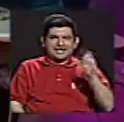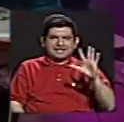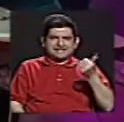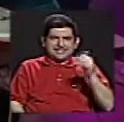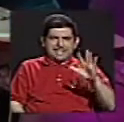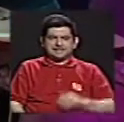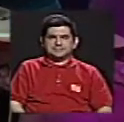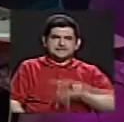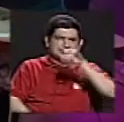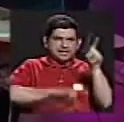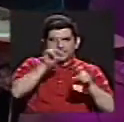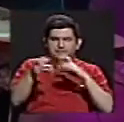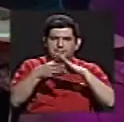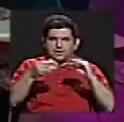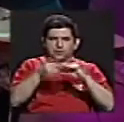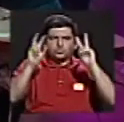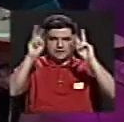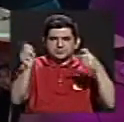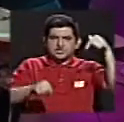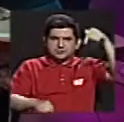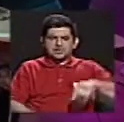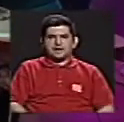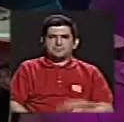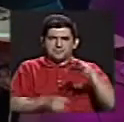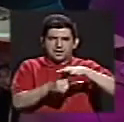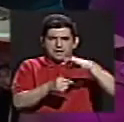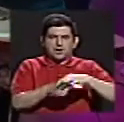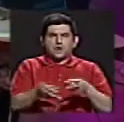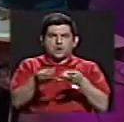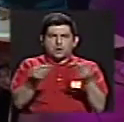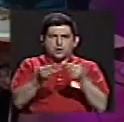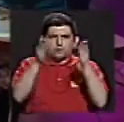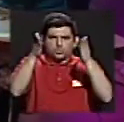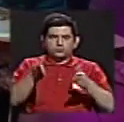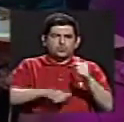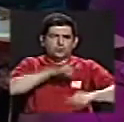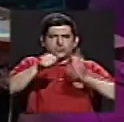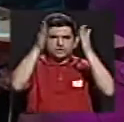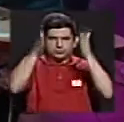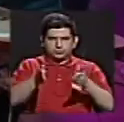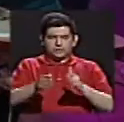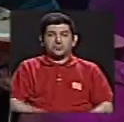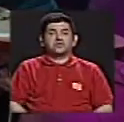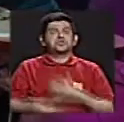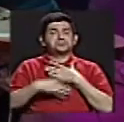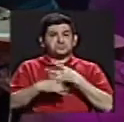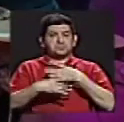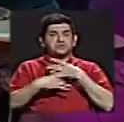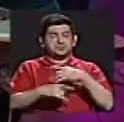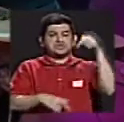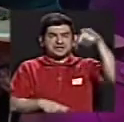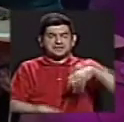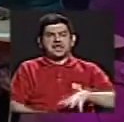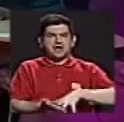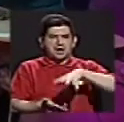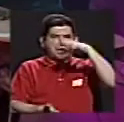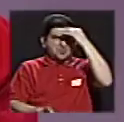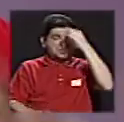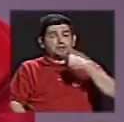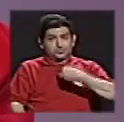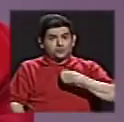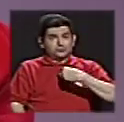25-11-15-15, preguntas y comentarios sobre este tema de hoy, agricultoras, productoras y luchadoras. Vean qué interesante, ¿verdad? Cómo estamos aquí aprendiendo,